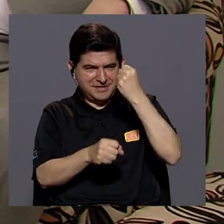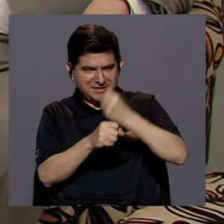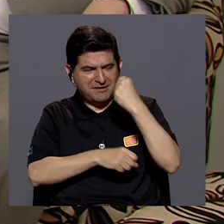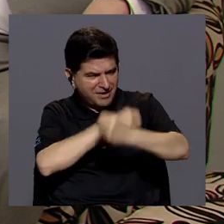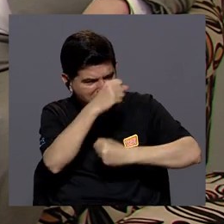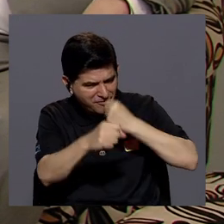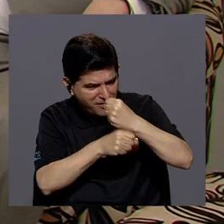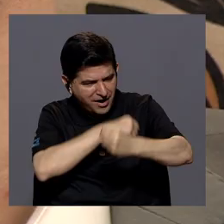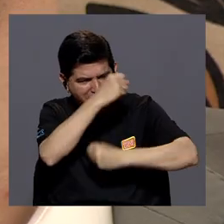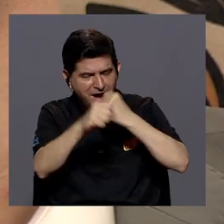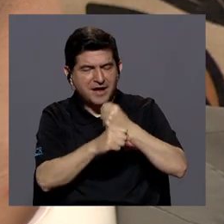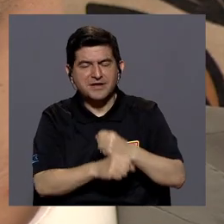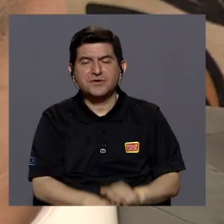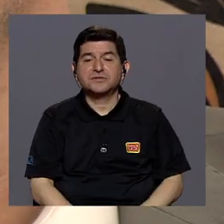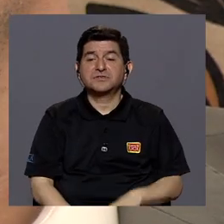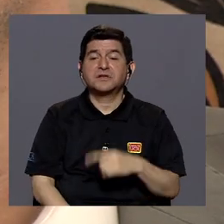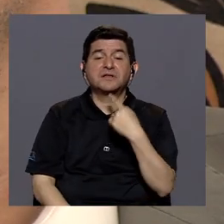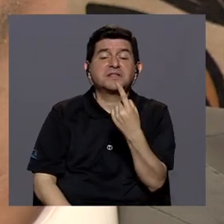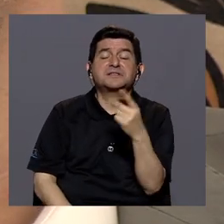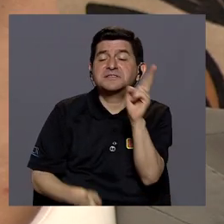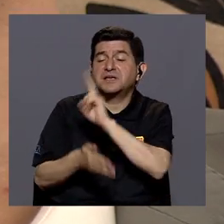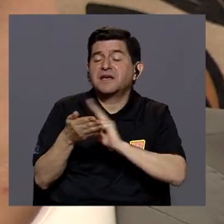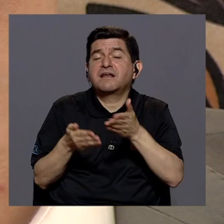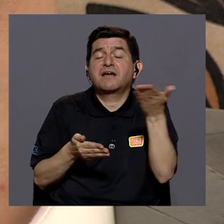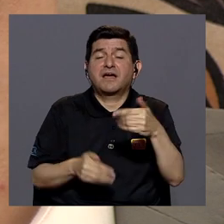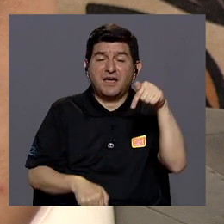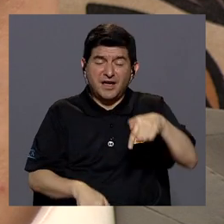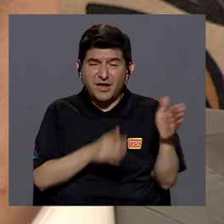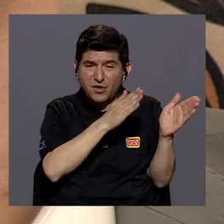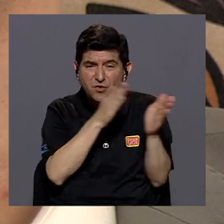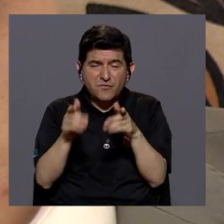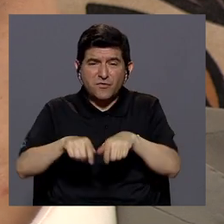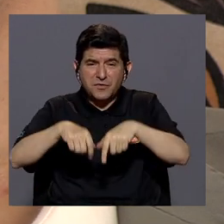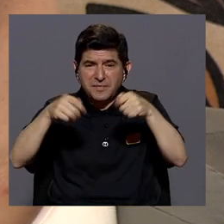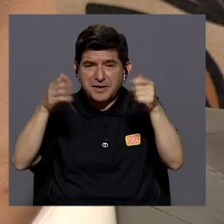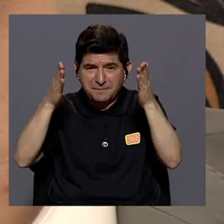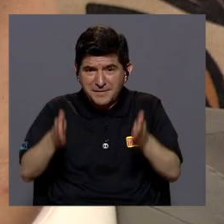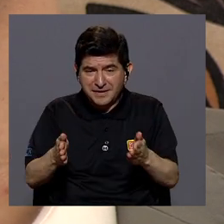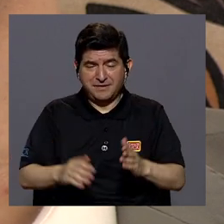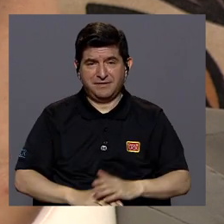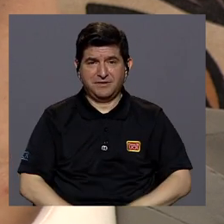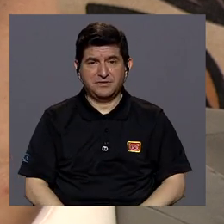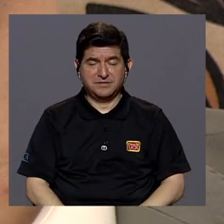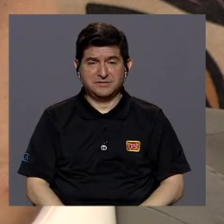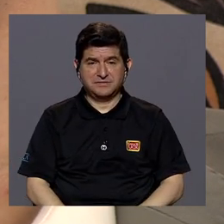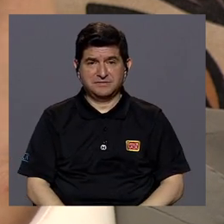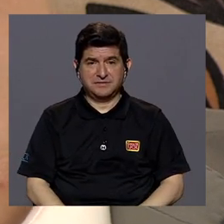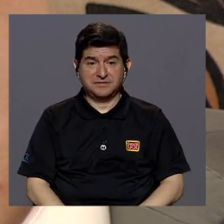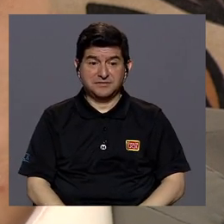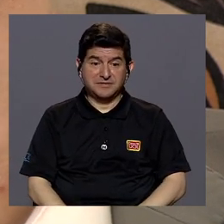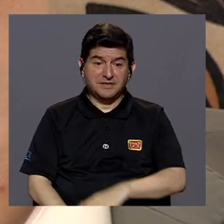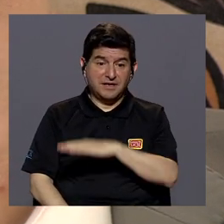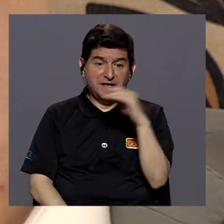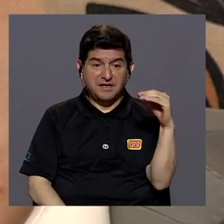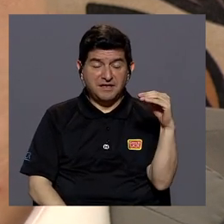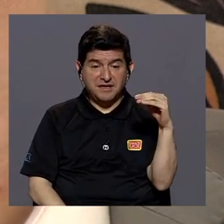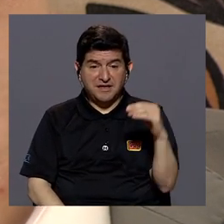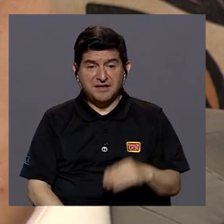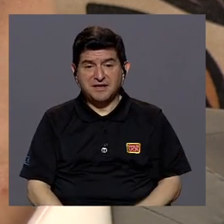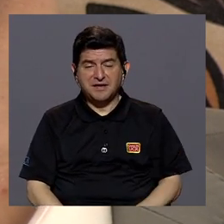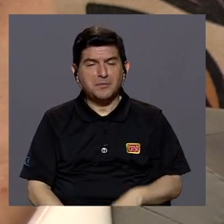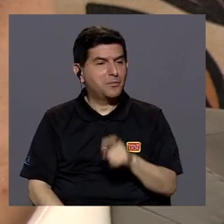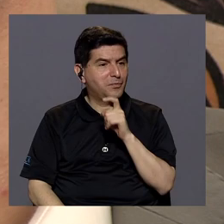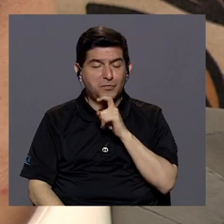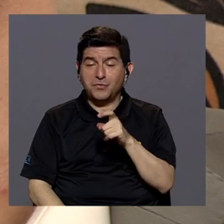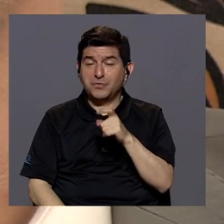años a las universidades que hoy forman periodistas y que casualmente la pasan muy difícil